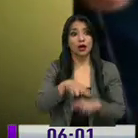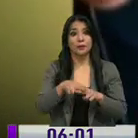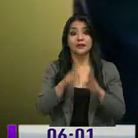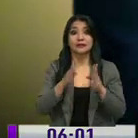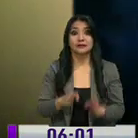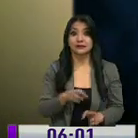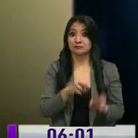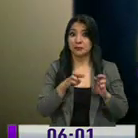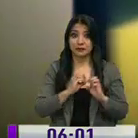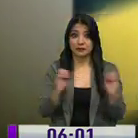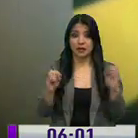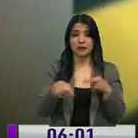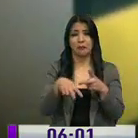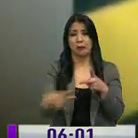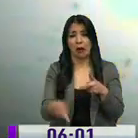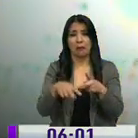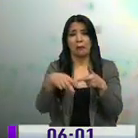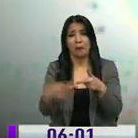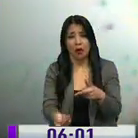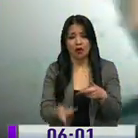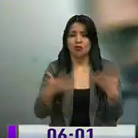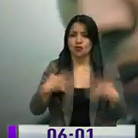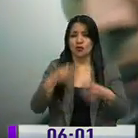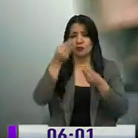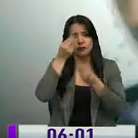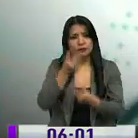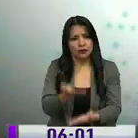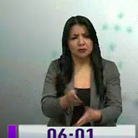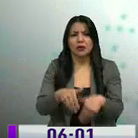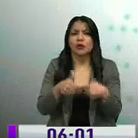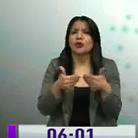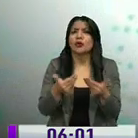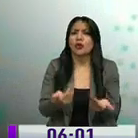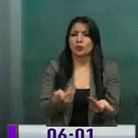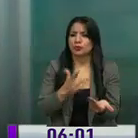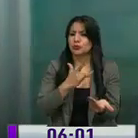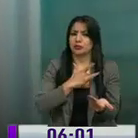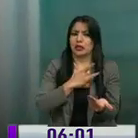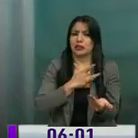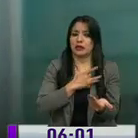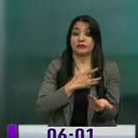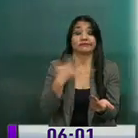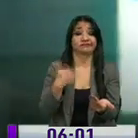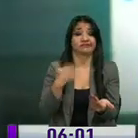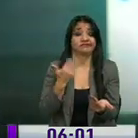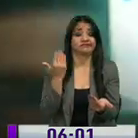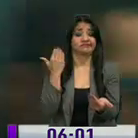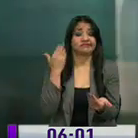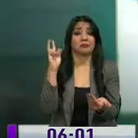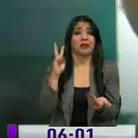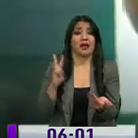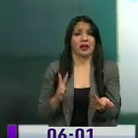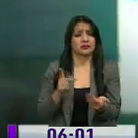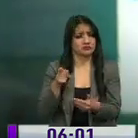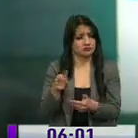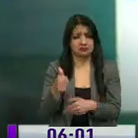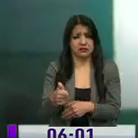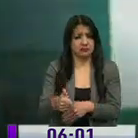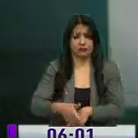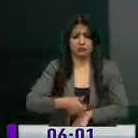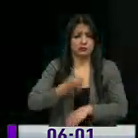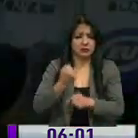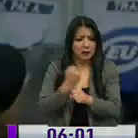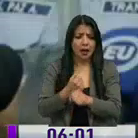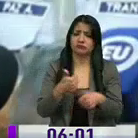informal. Un poco pausados, contaron la espantosa experiencia que les tocó vivir mientras ejercían sus